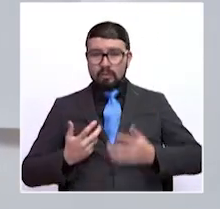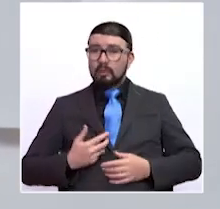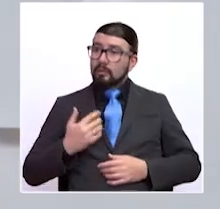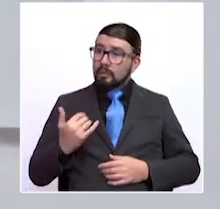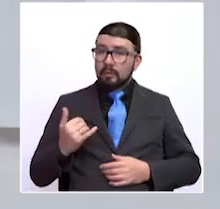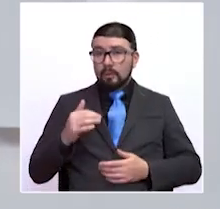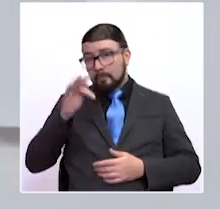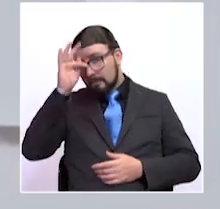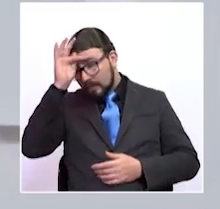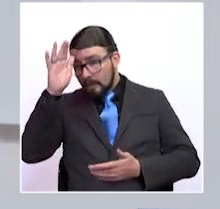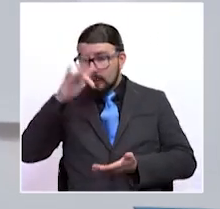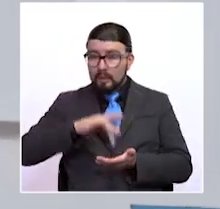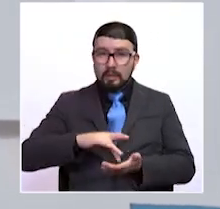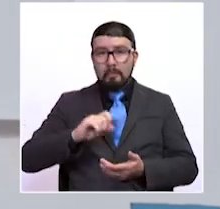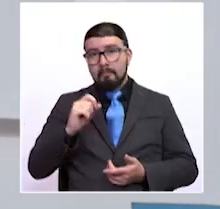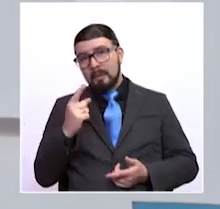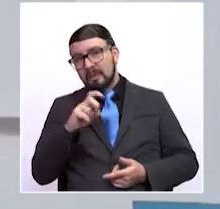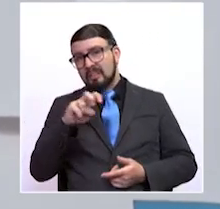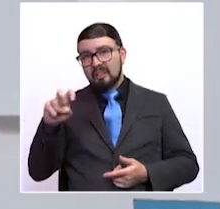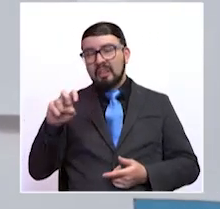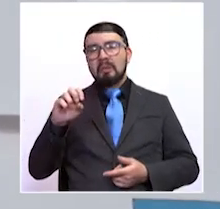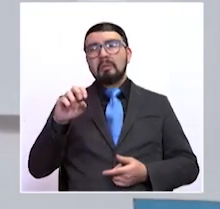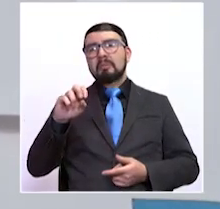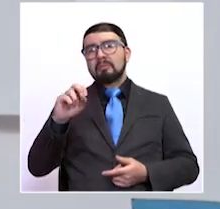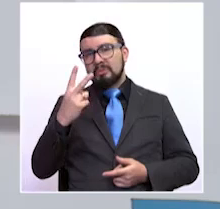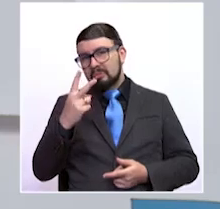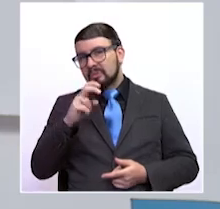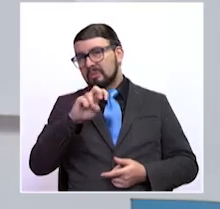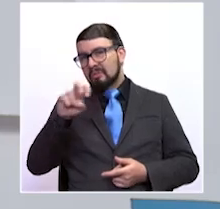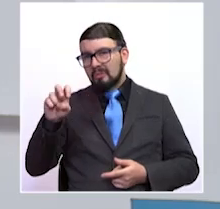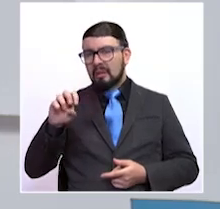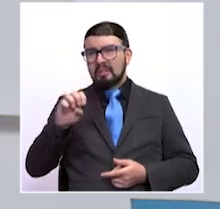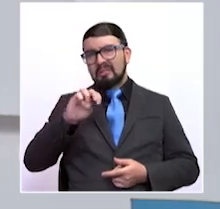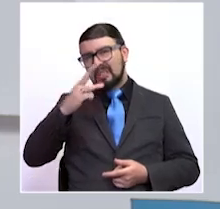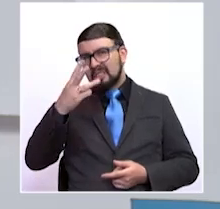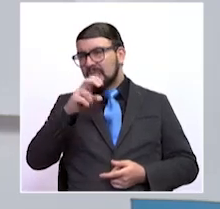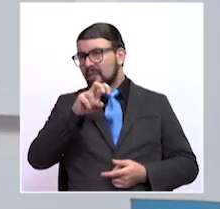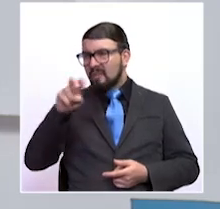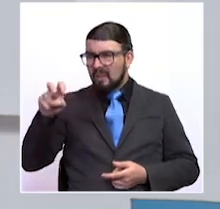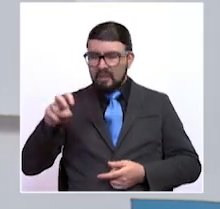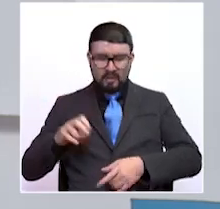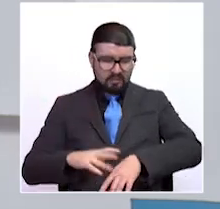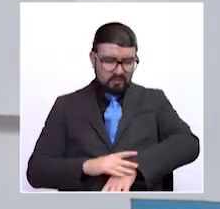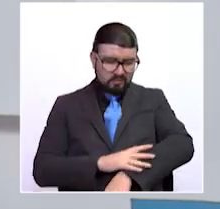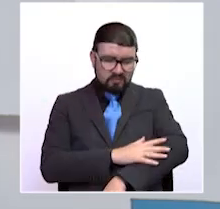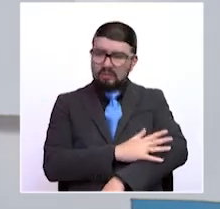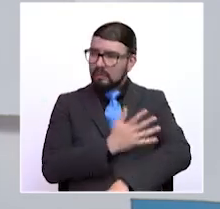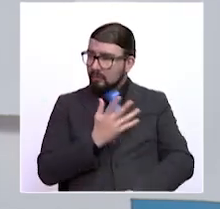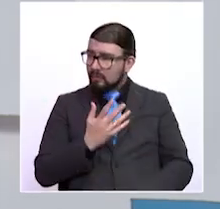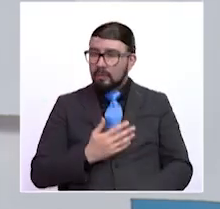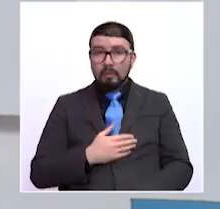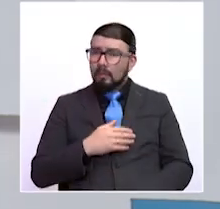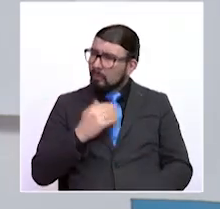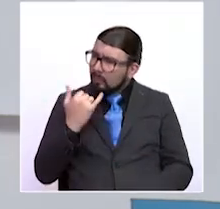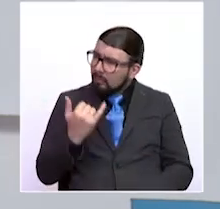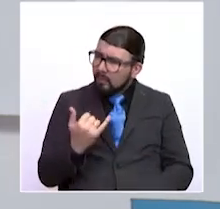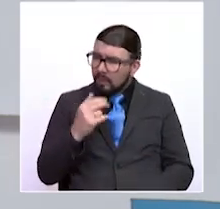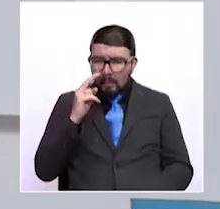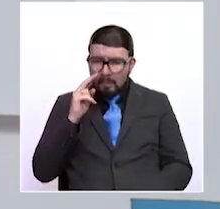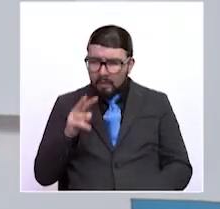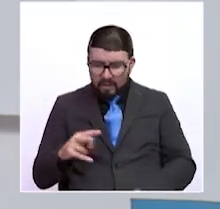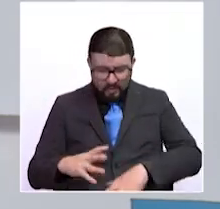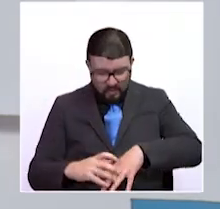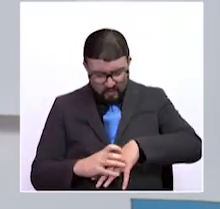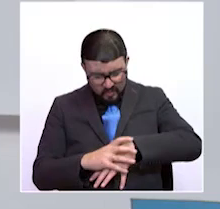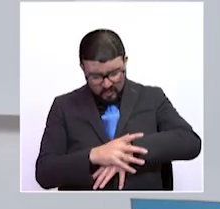definen si es primero, segundo, tercer grado. ¿Y qué es eso de debridar? Porque ahorita veíamos esa mano con todo ese tejido